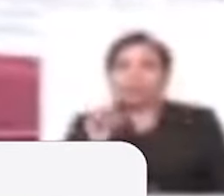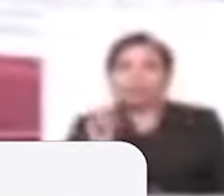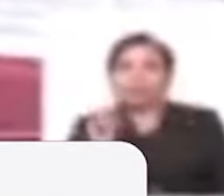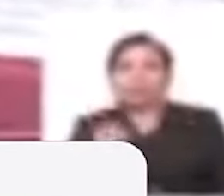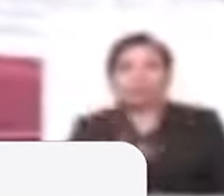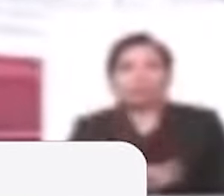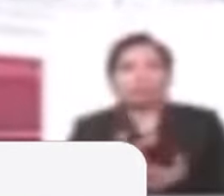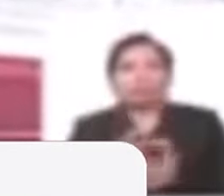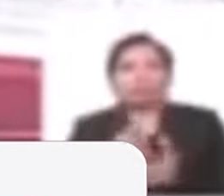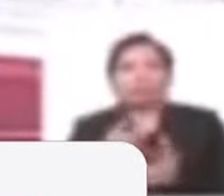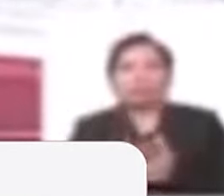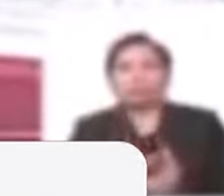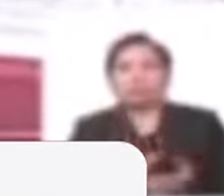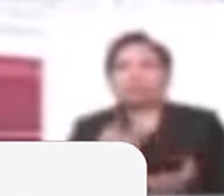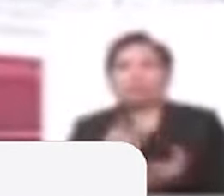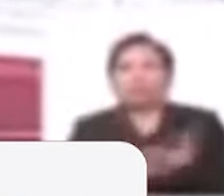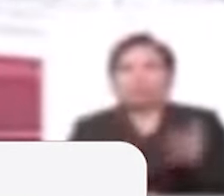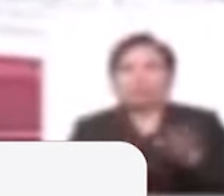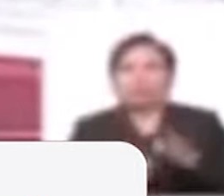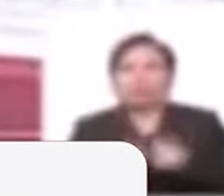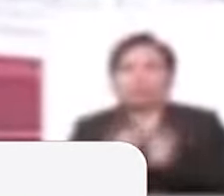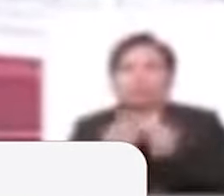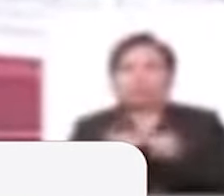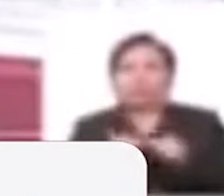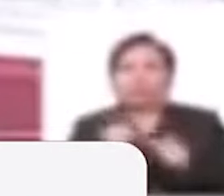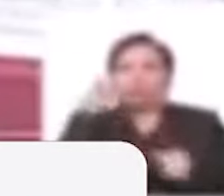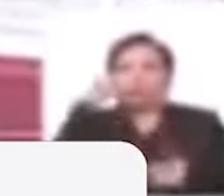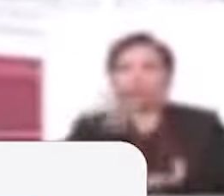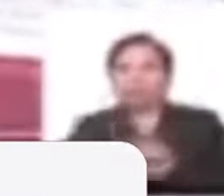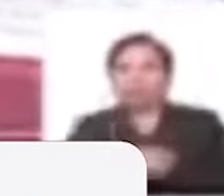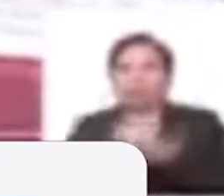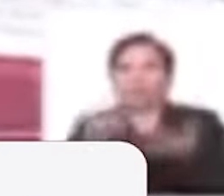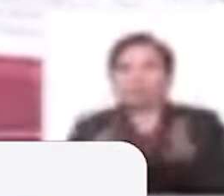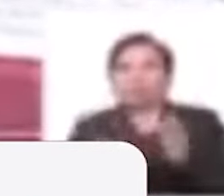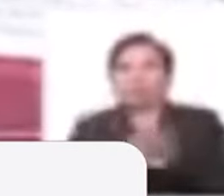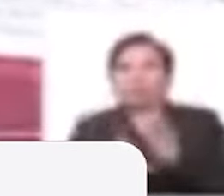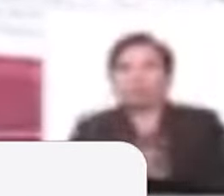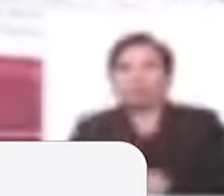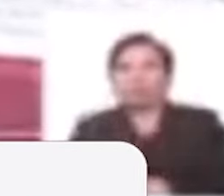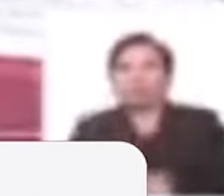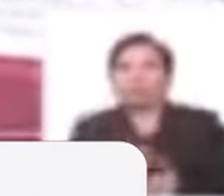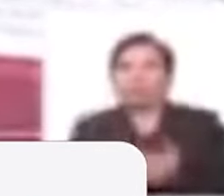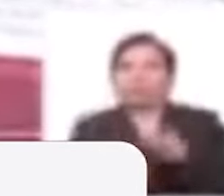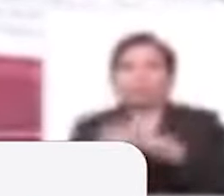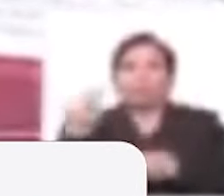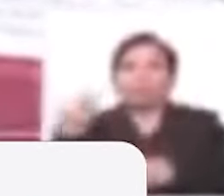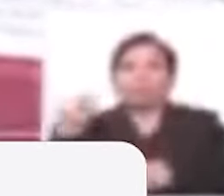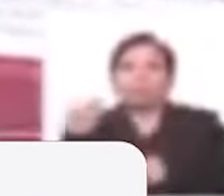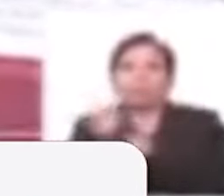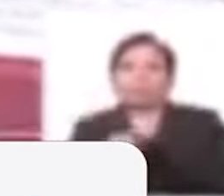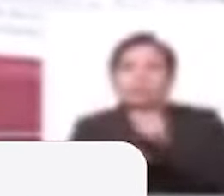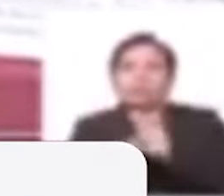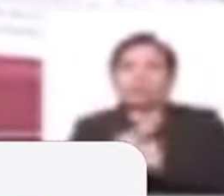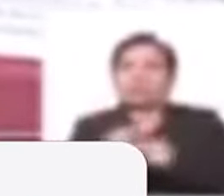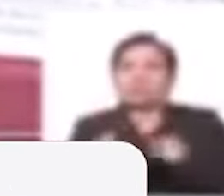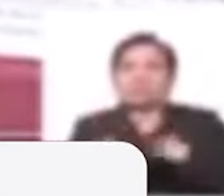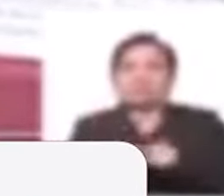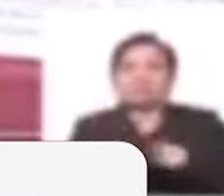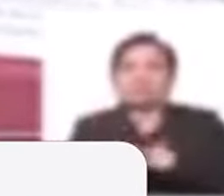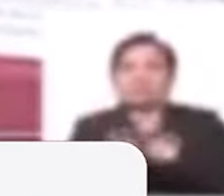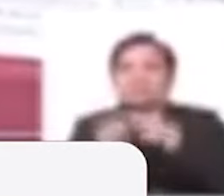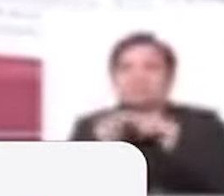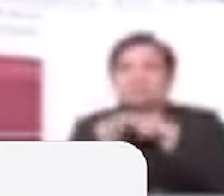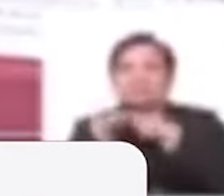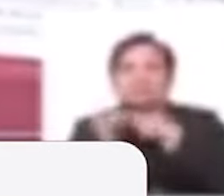Porque entonces, ¿de qué vale el esfuerzo que hicimos para dar esta ley si hace unos años, igualito,